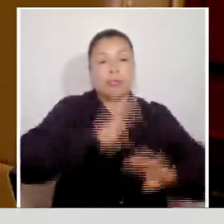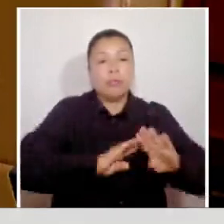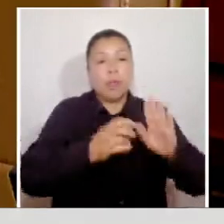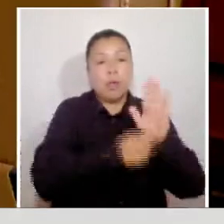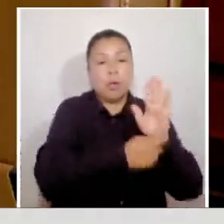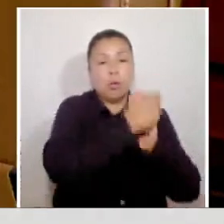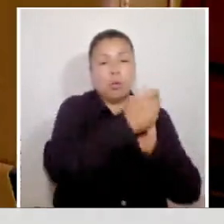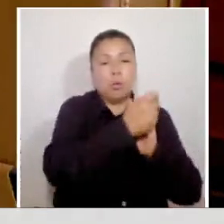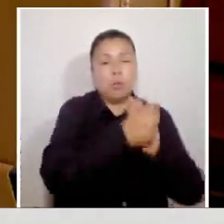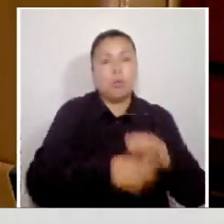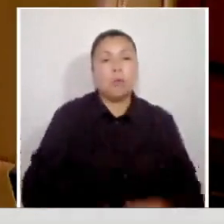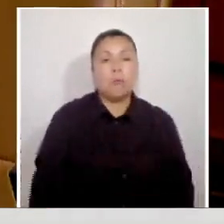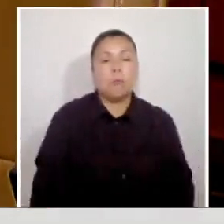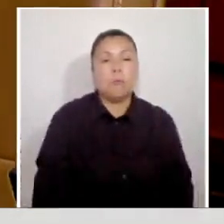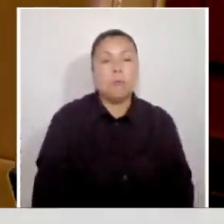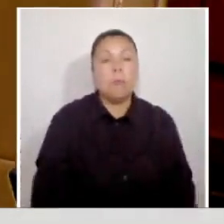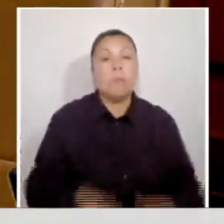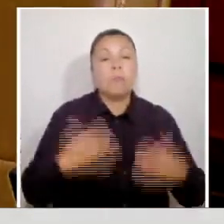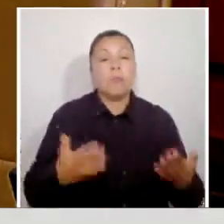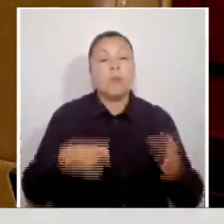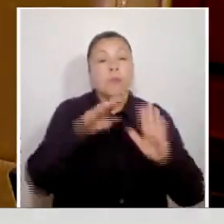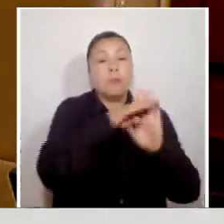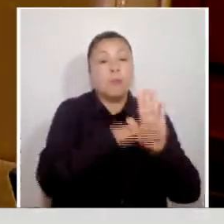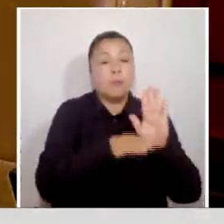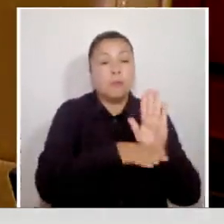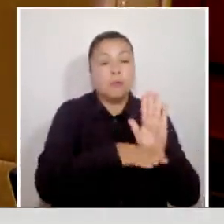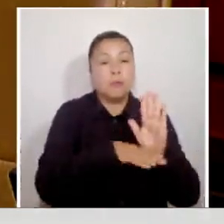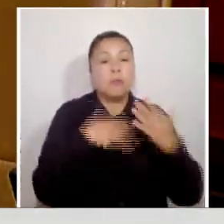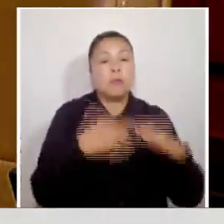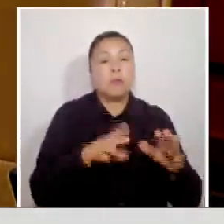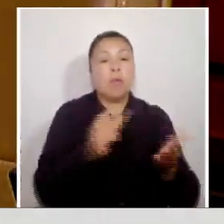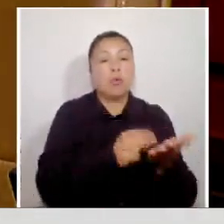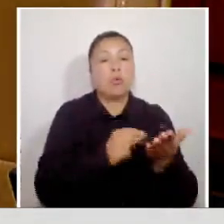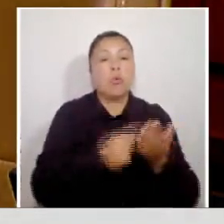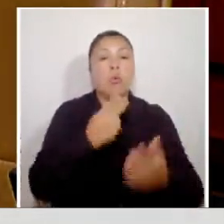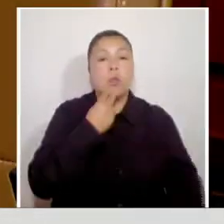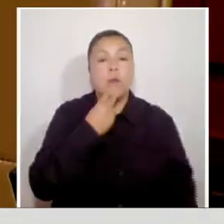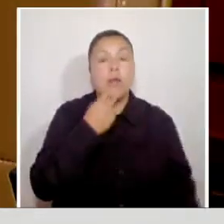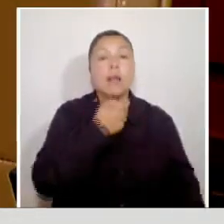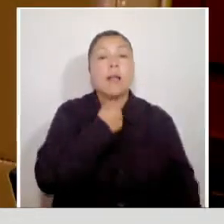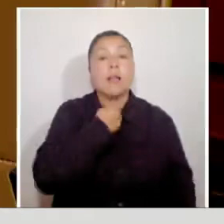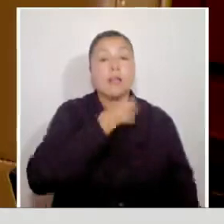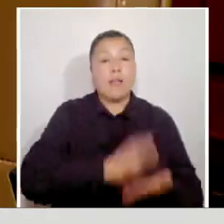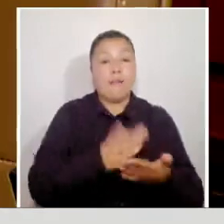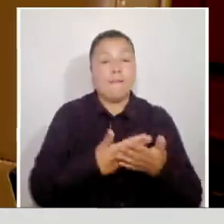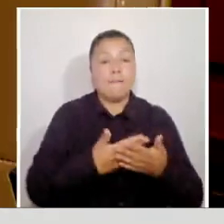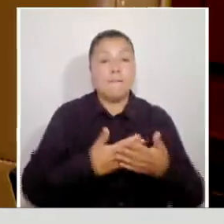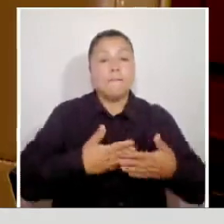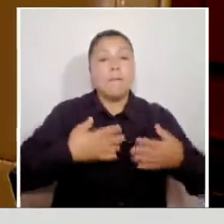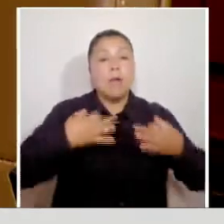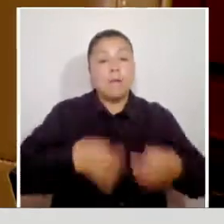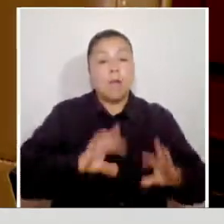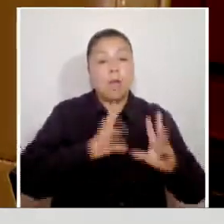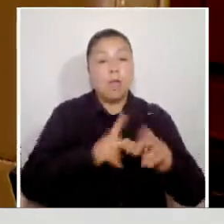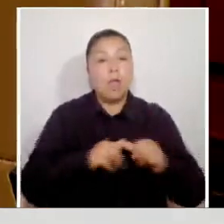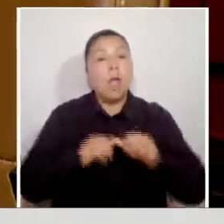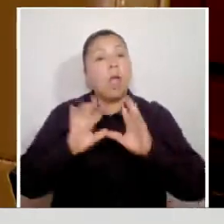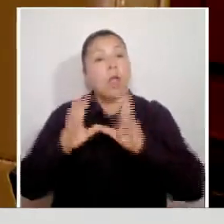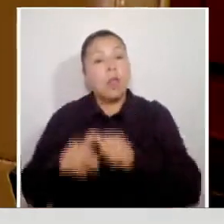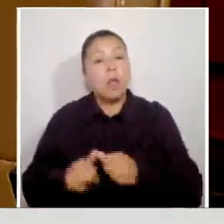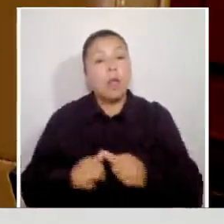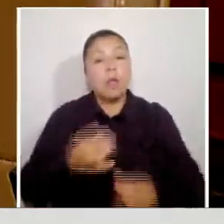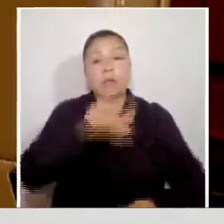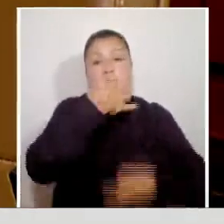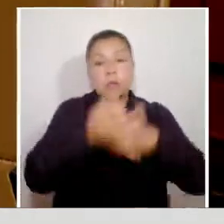reconocimiento entre las medidas se incluye la creación de un seguro de vida que garantice su bienestar y el de sus familias y es un testimonio